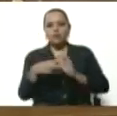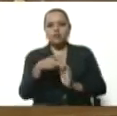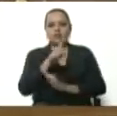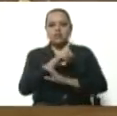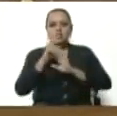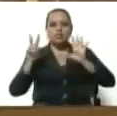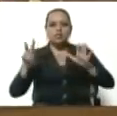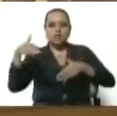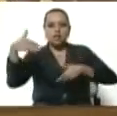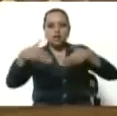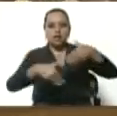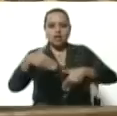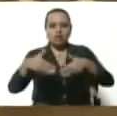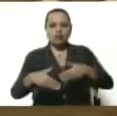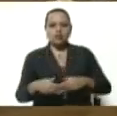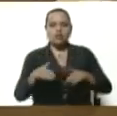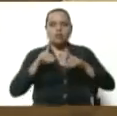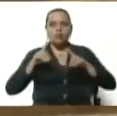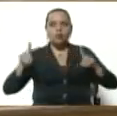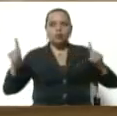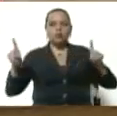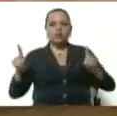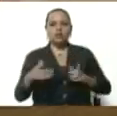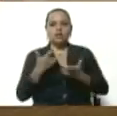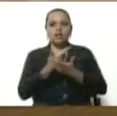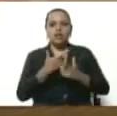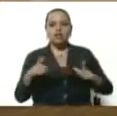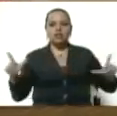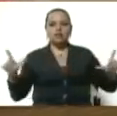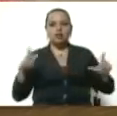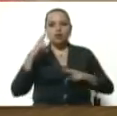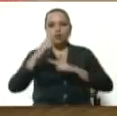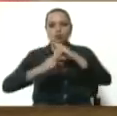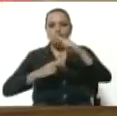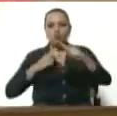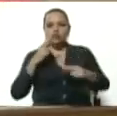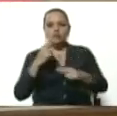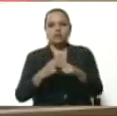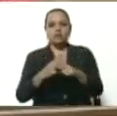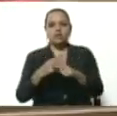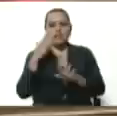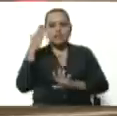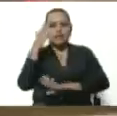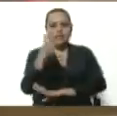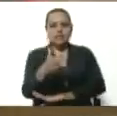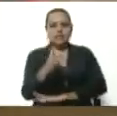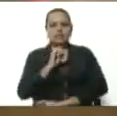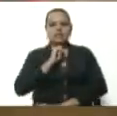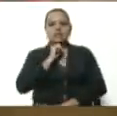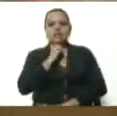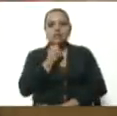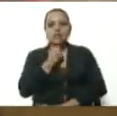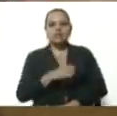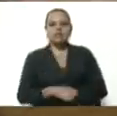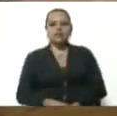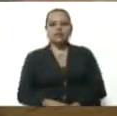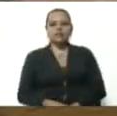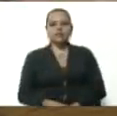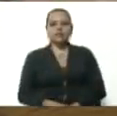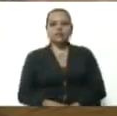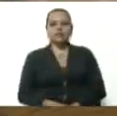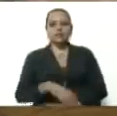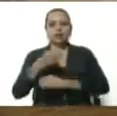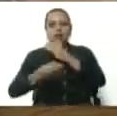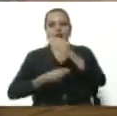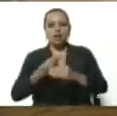en elecciones democráticas, libres, universales, directas y secretas, de conformidad